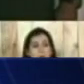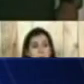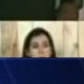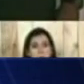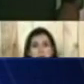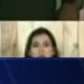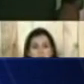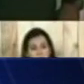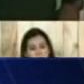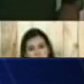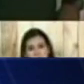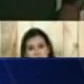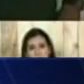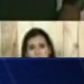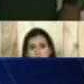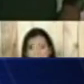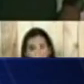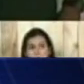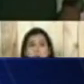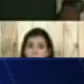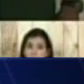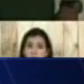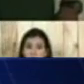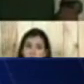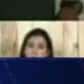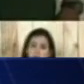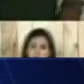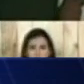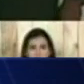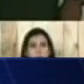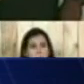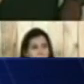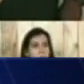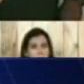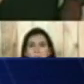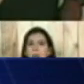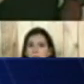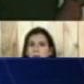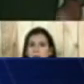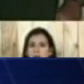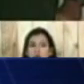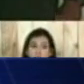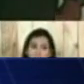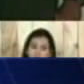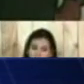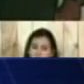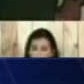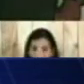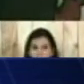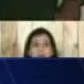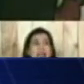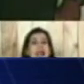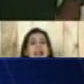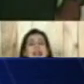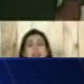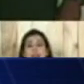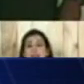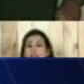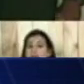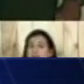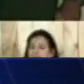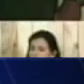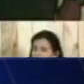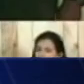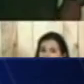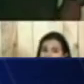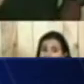Le di la mano con respeto y él me la dio con respeto. Así debe ser, que él está en posiciones totalmente contrarias a la revolución bolivariana. Bueno,